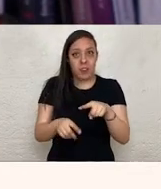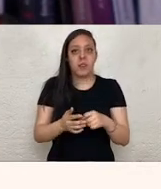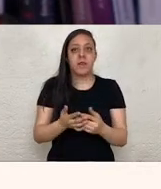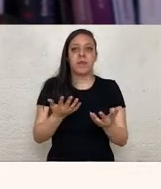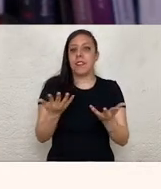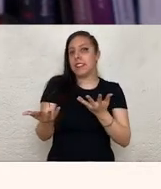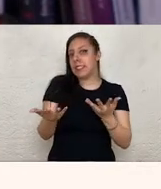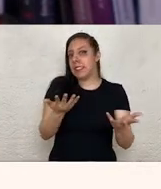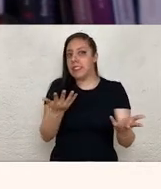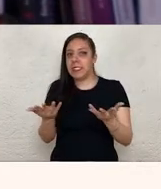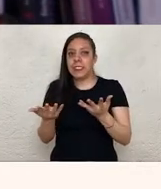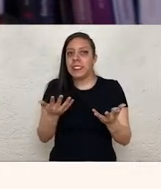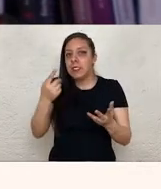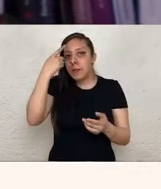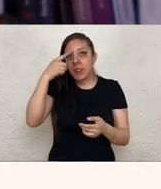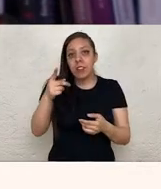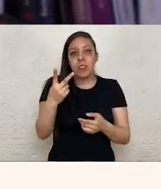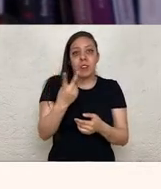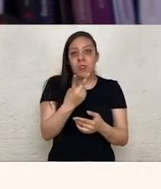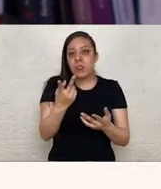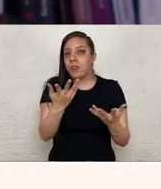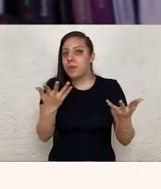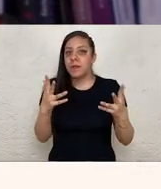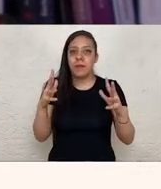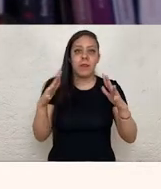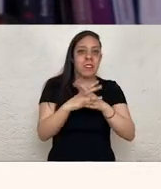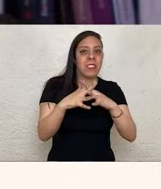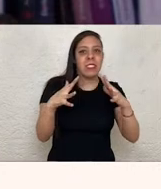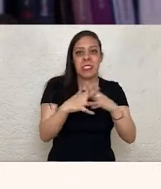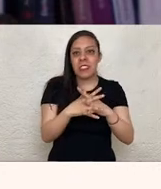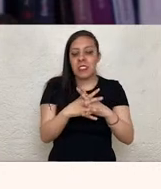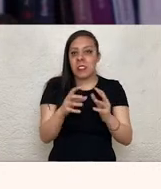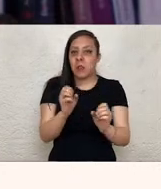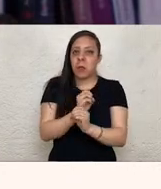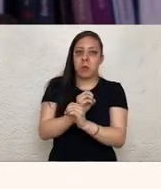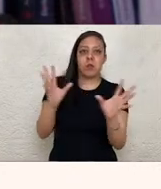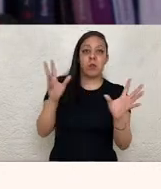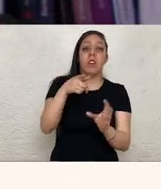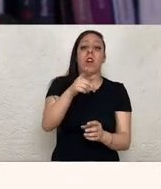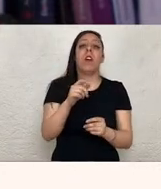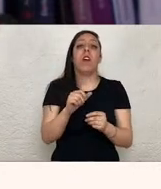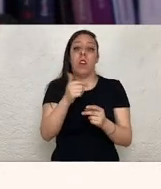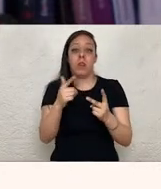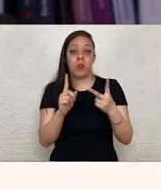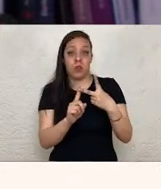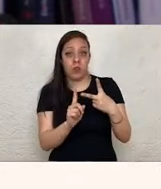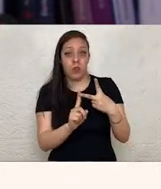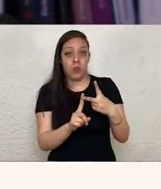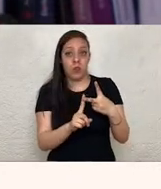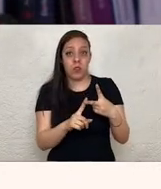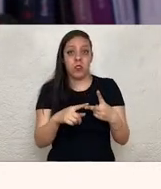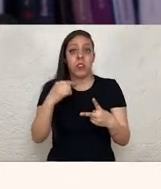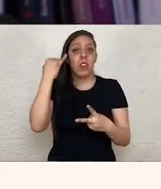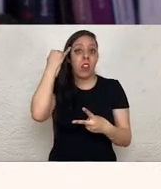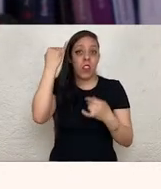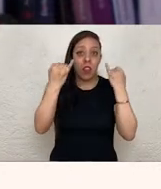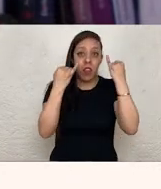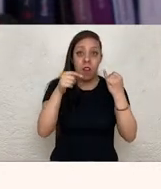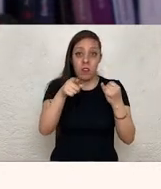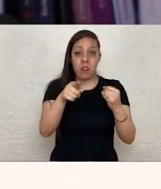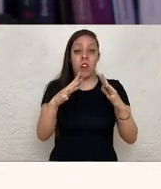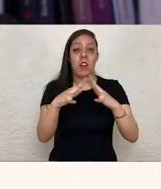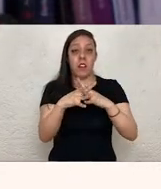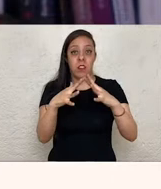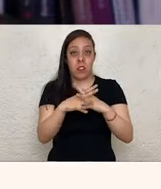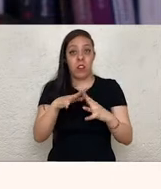ese equilibrio, ¿no?, entre dos mundos para que no estalle la guerra. Y la tercera es que